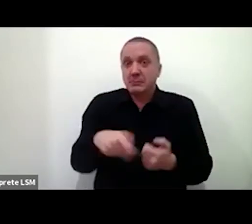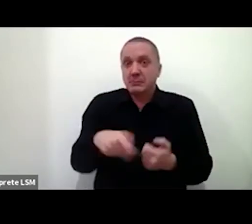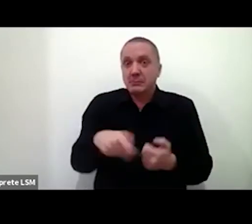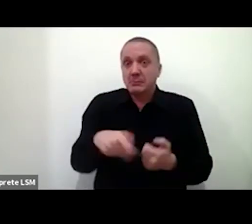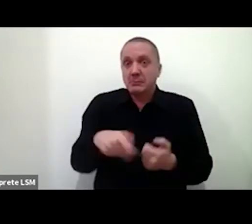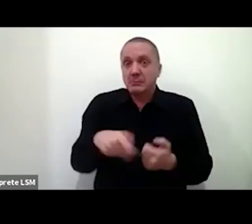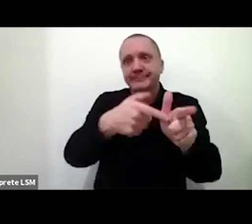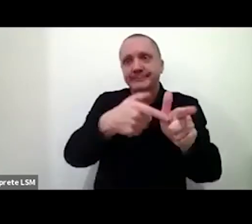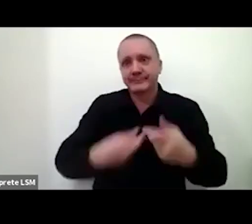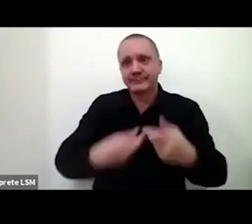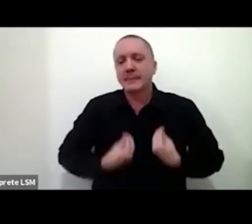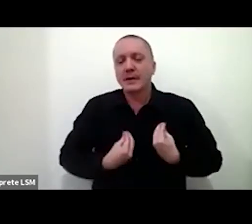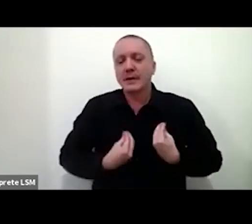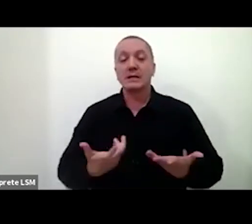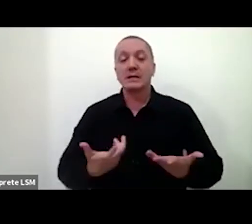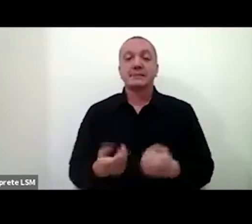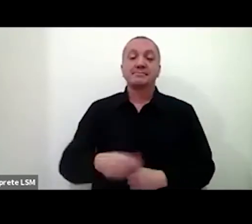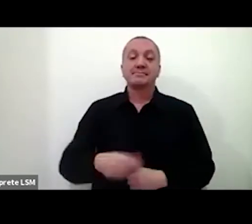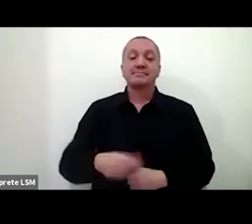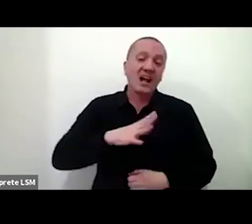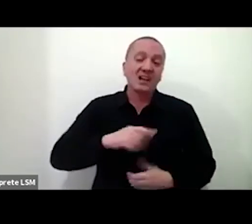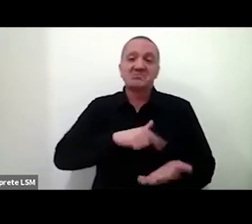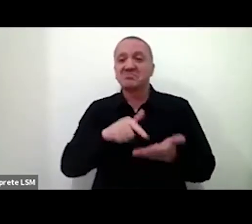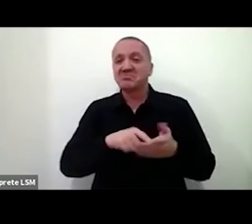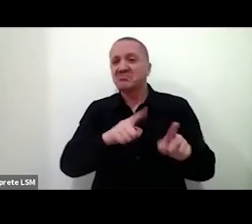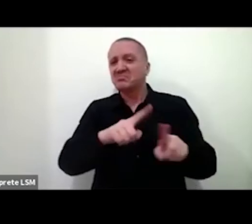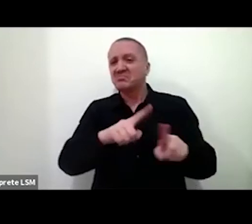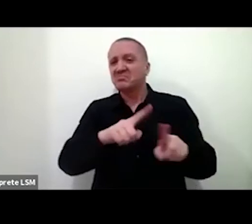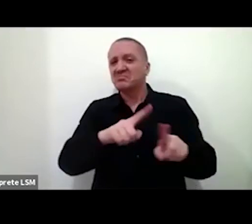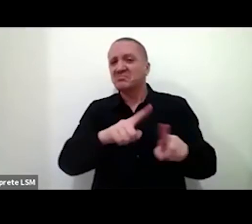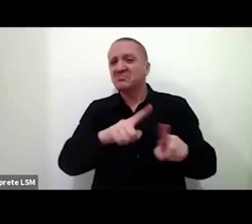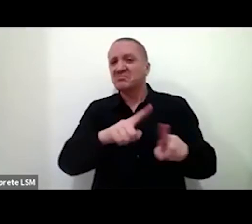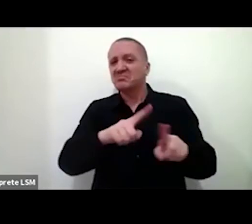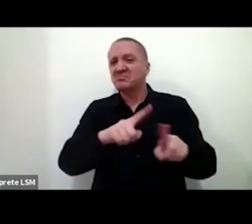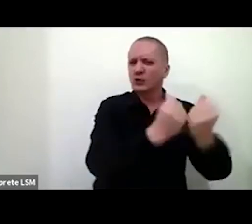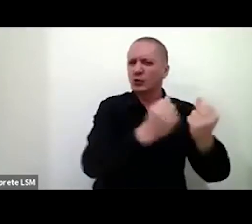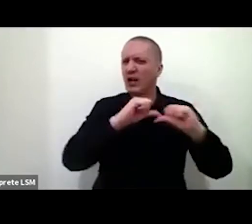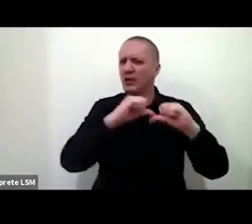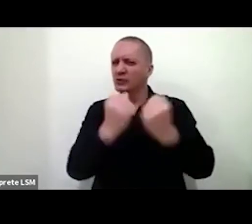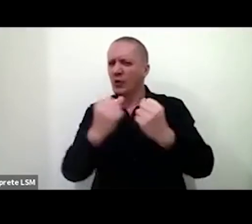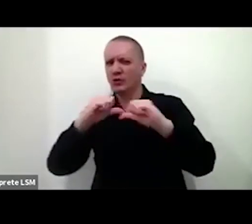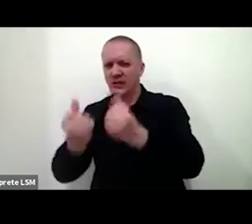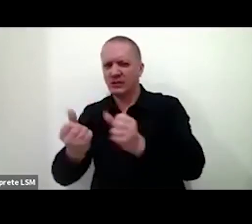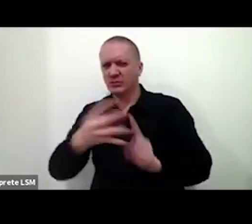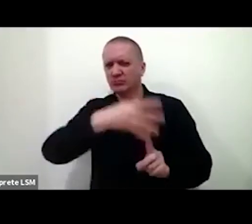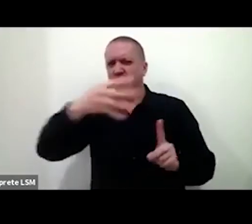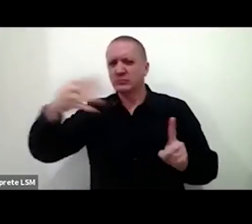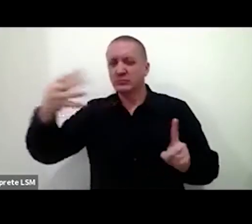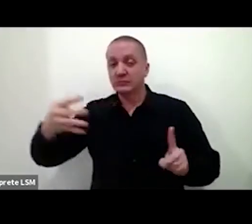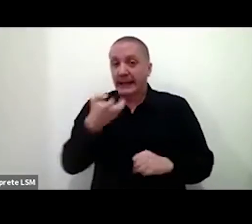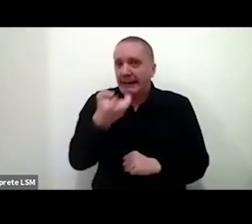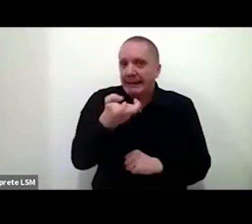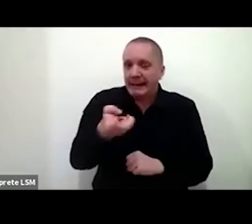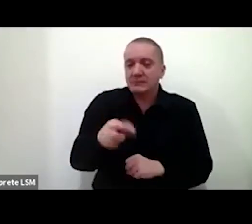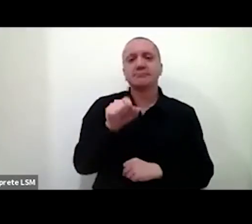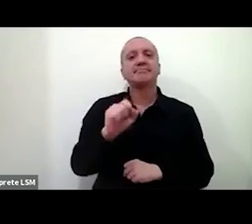ese techo, pues no contamos con apoyo ni financiamiento de ningún tipo para su sostenimiento. Nos banca la sociedad civil, nos